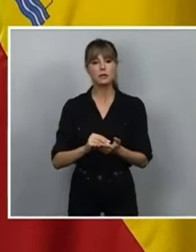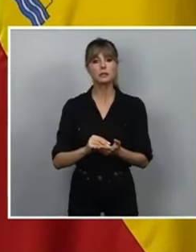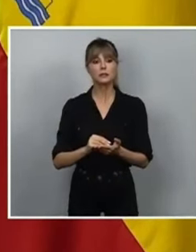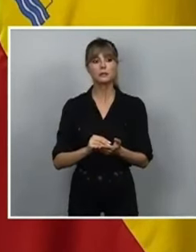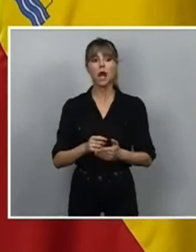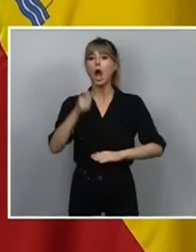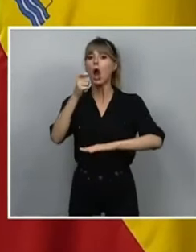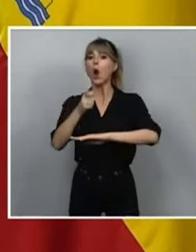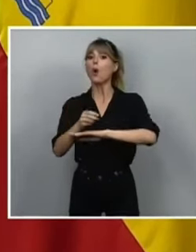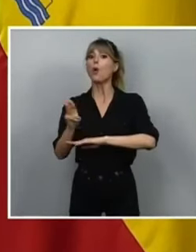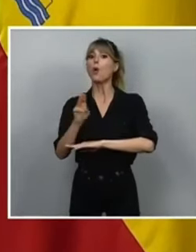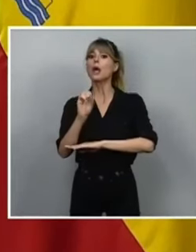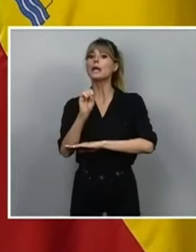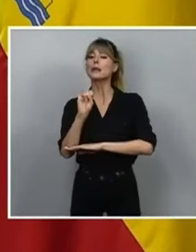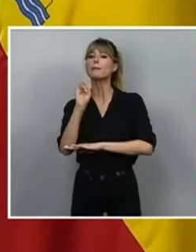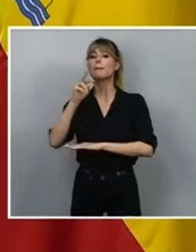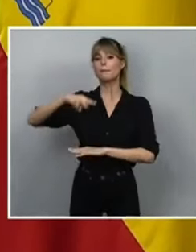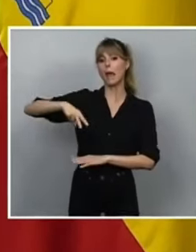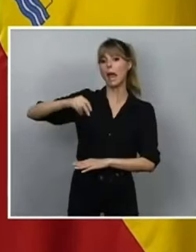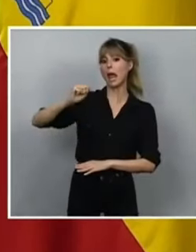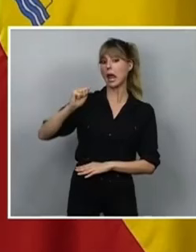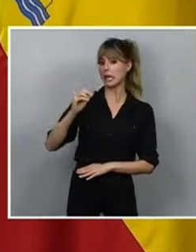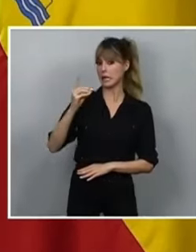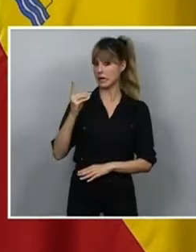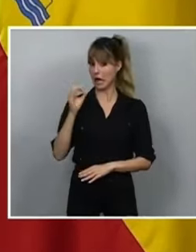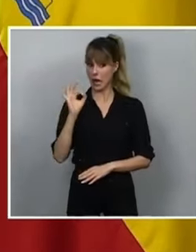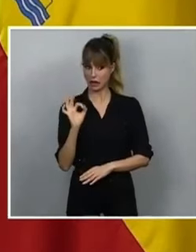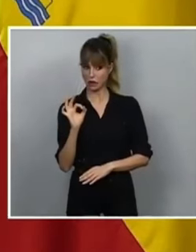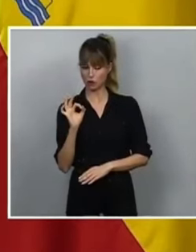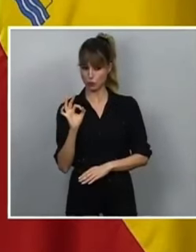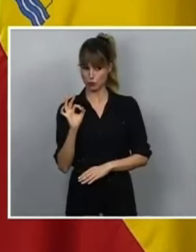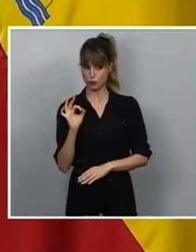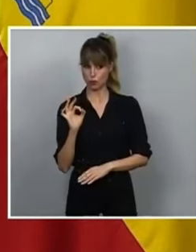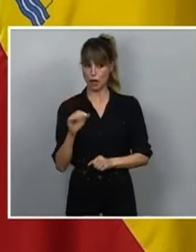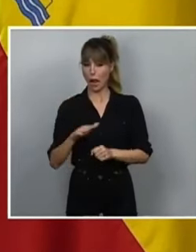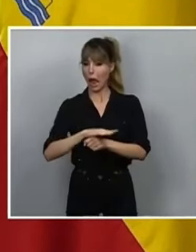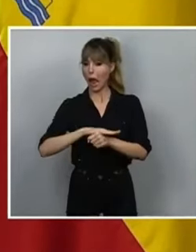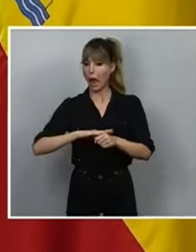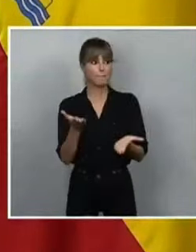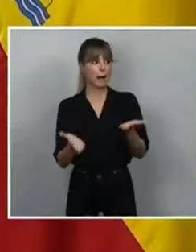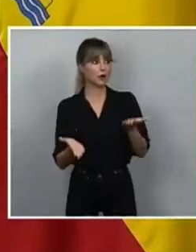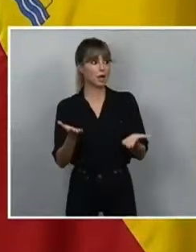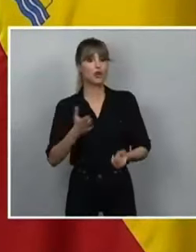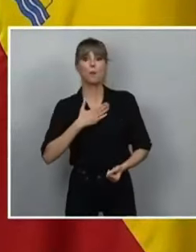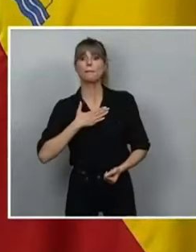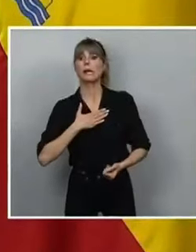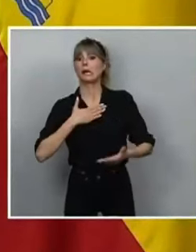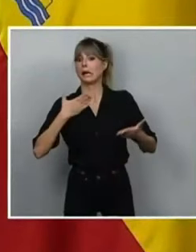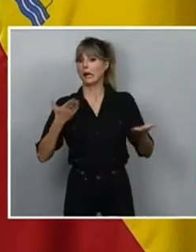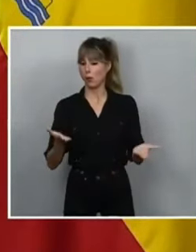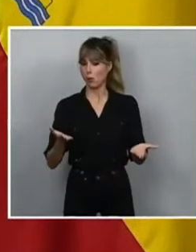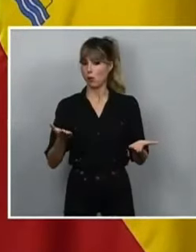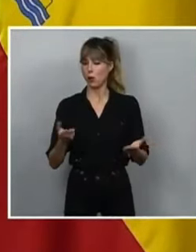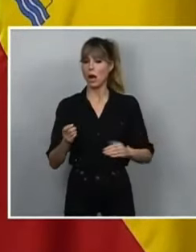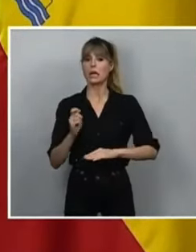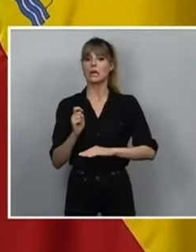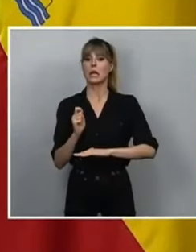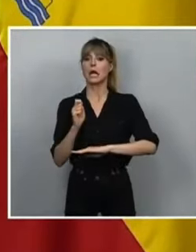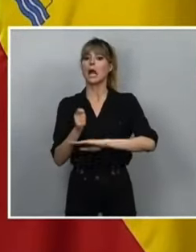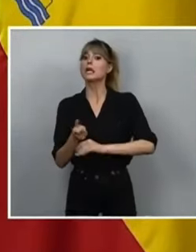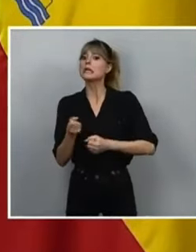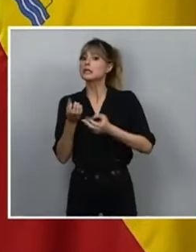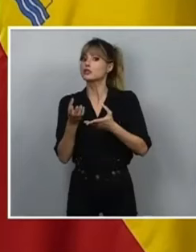al juez Peinado, en este caso, al mínimo el ámbito de actuación. Es que con esta resolución, desde luego, lo que